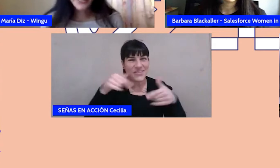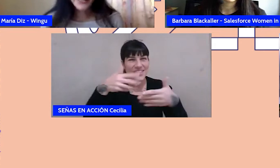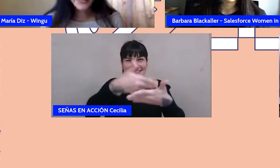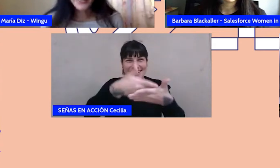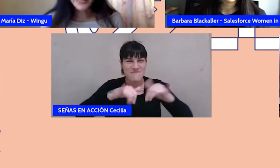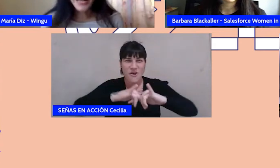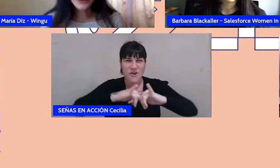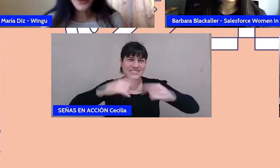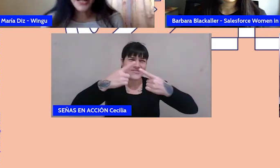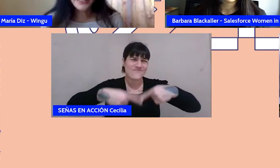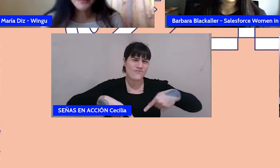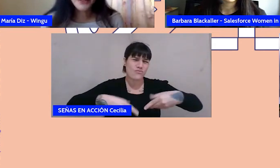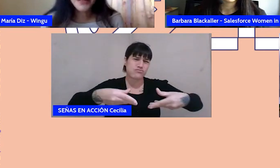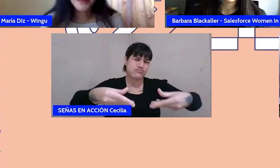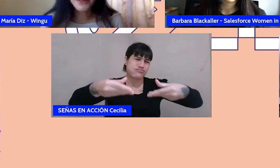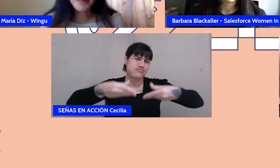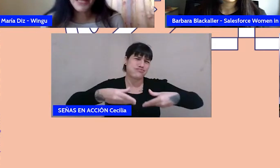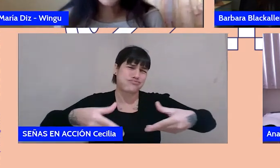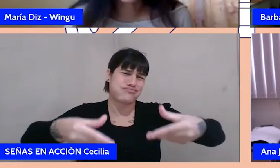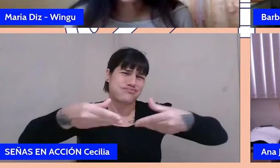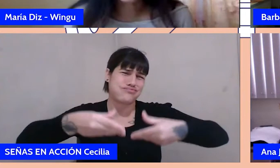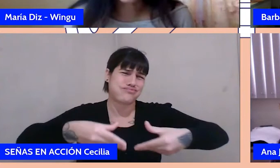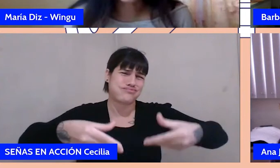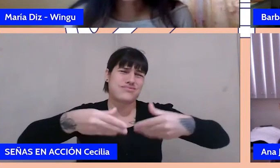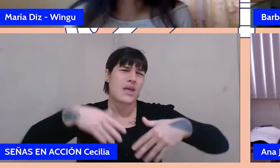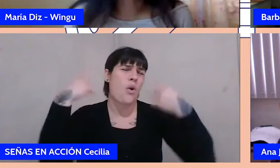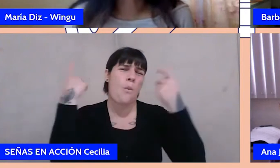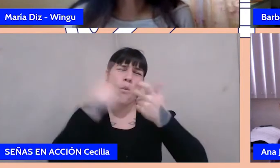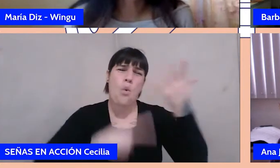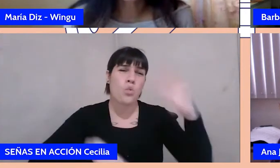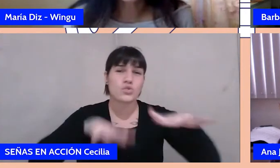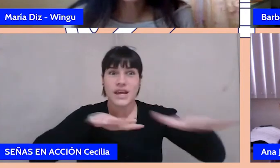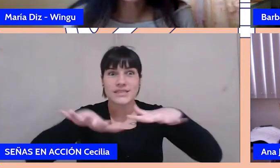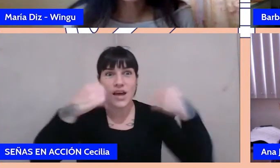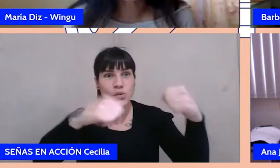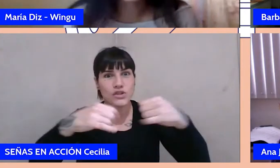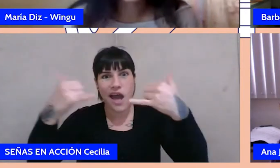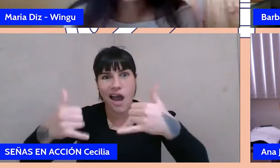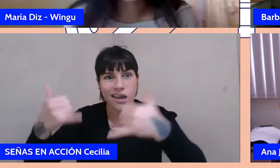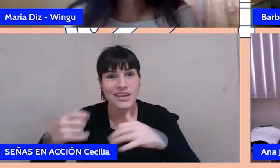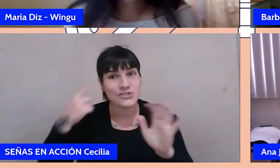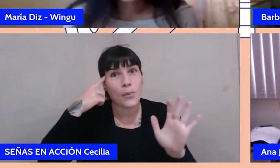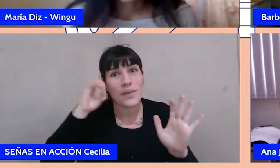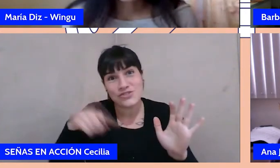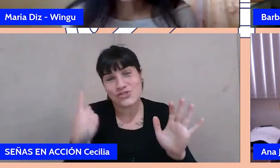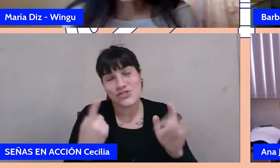dan para actuar en muchísimos ámbitos, y creo que es algo que tenemos que seguir trabajando.